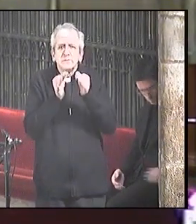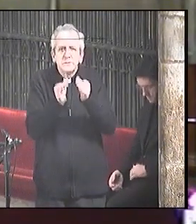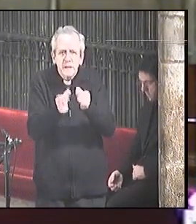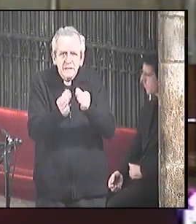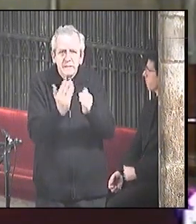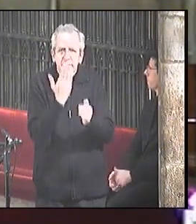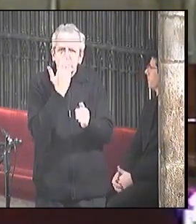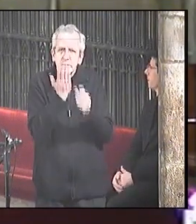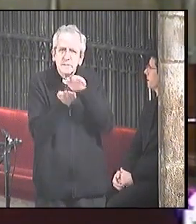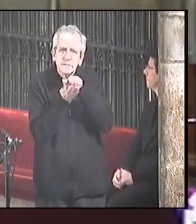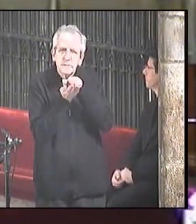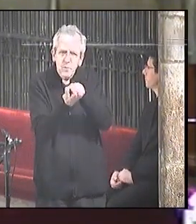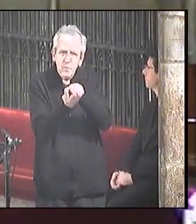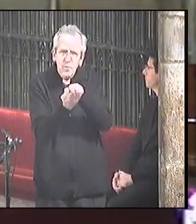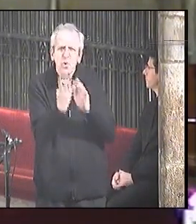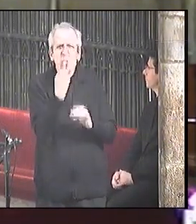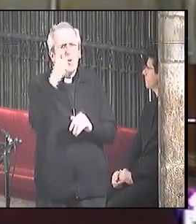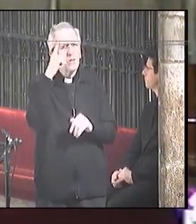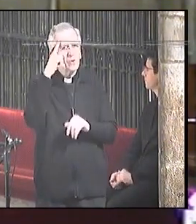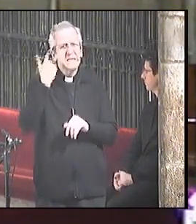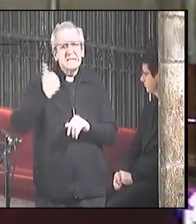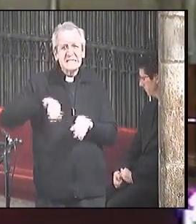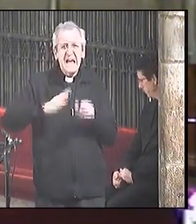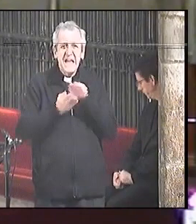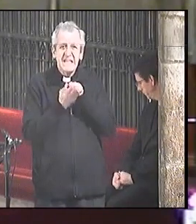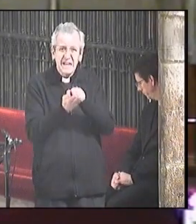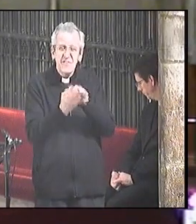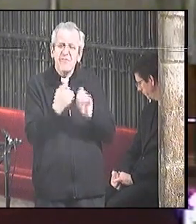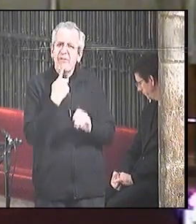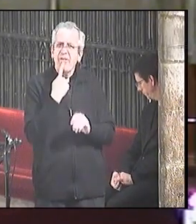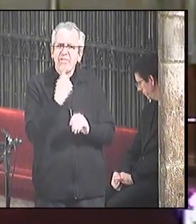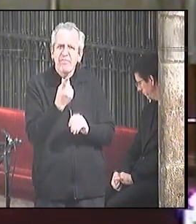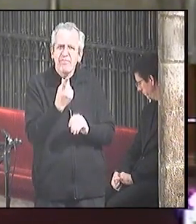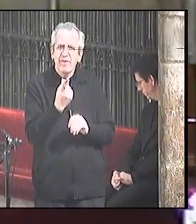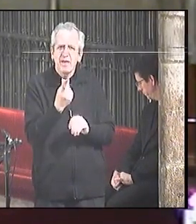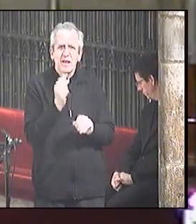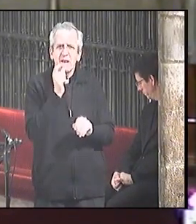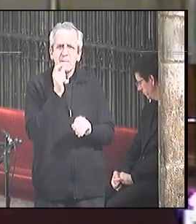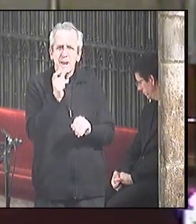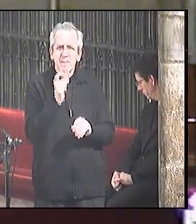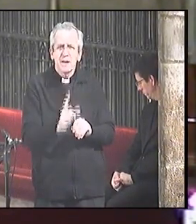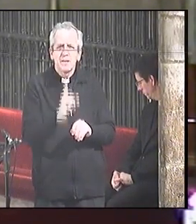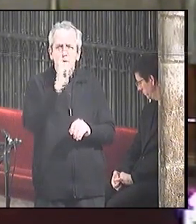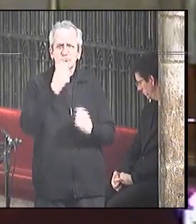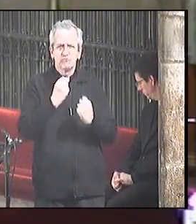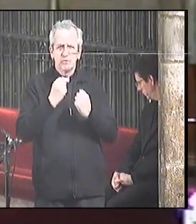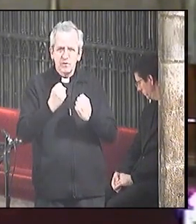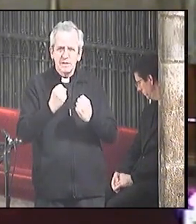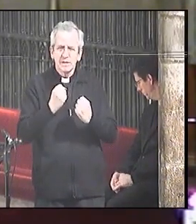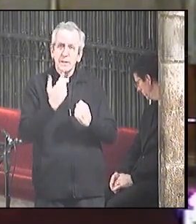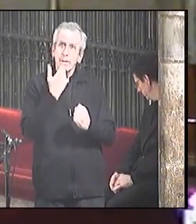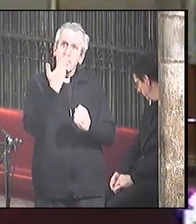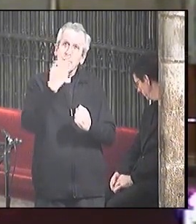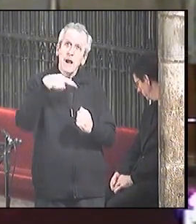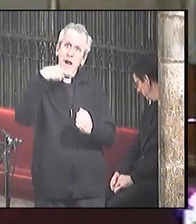4 días enterrado y le dice con esa fuerza de la palabra de Dios, que lo puede todo,